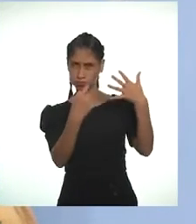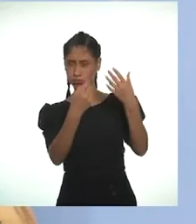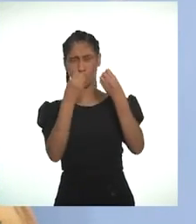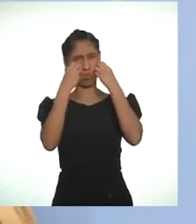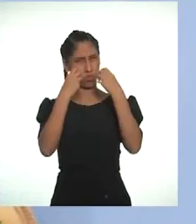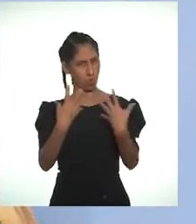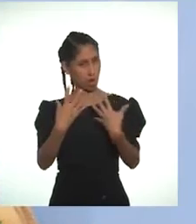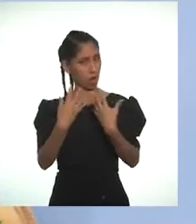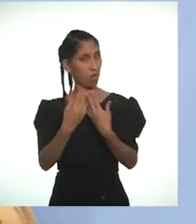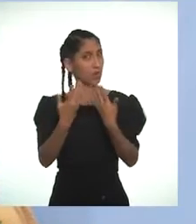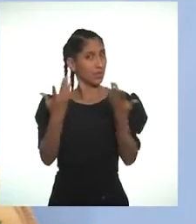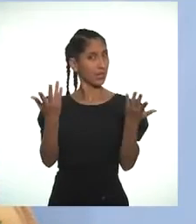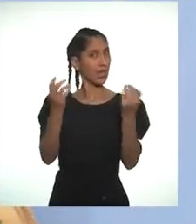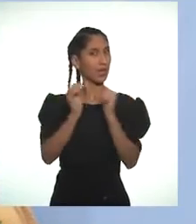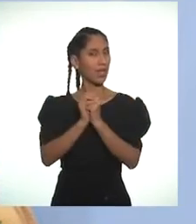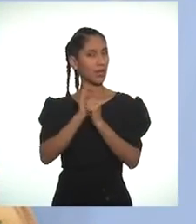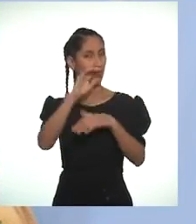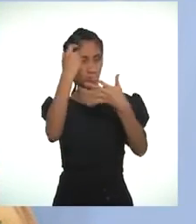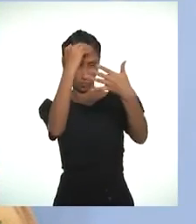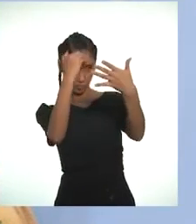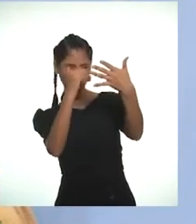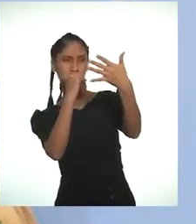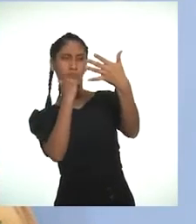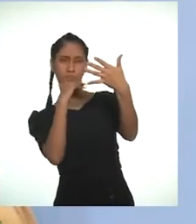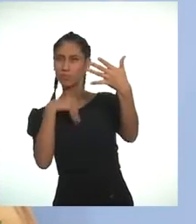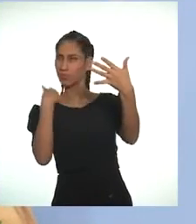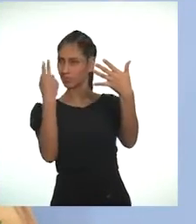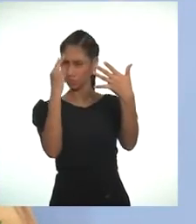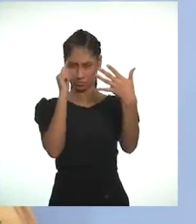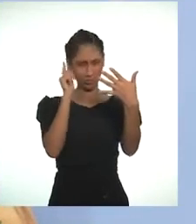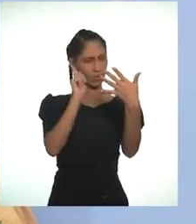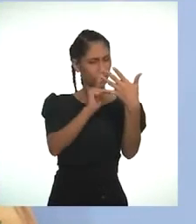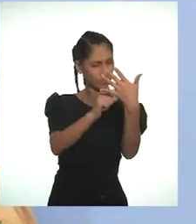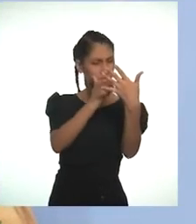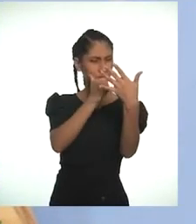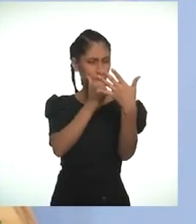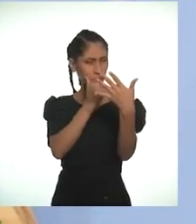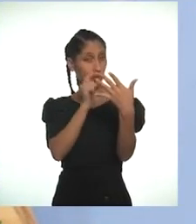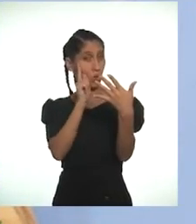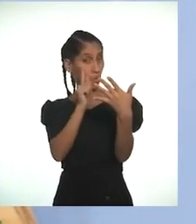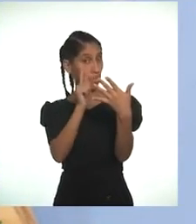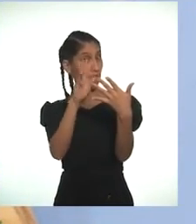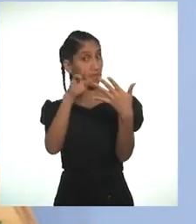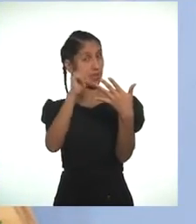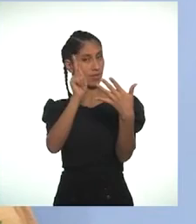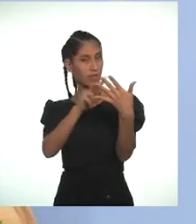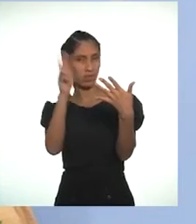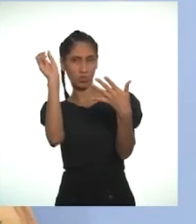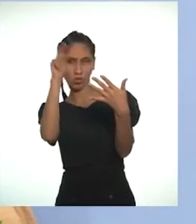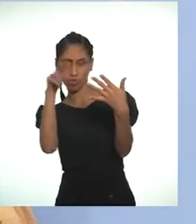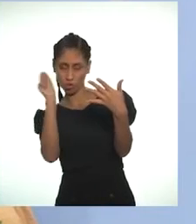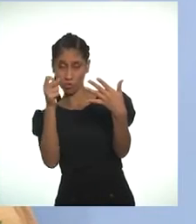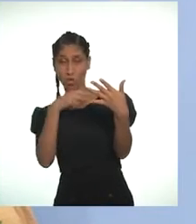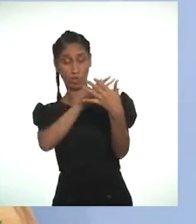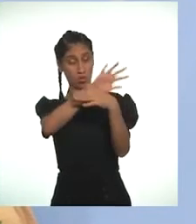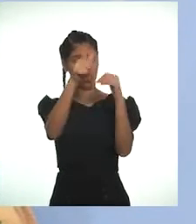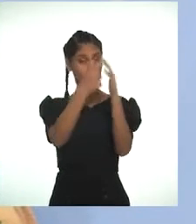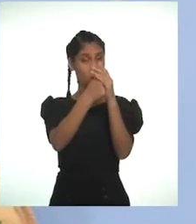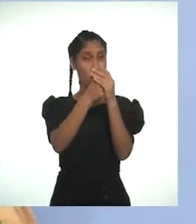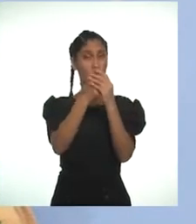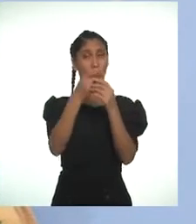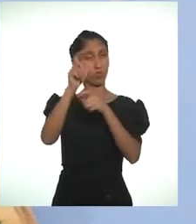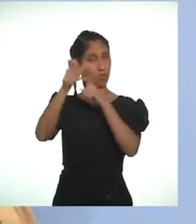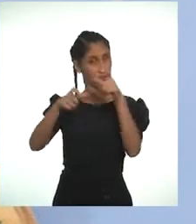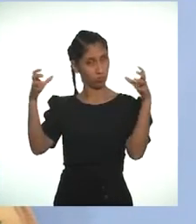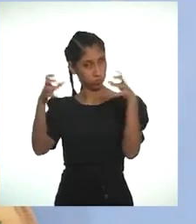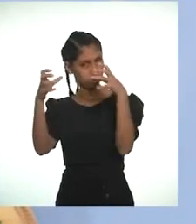aportes! Creo que con esos datos podemos darnos una buena idea de una de las razones por las que debemos valorar el aporte de los